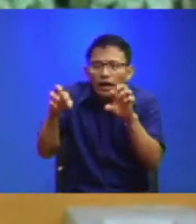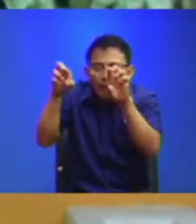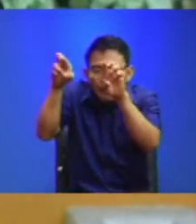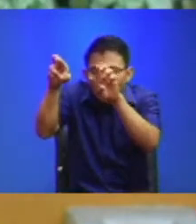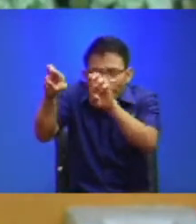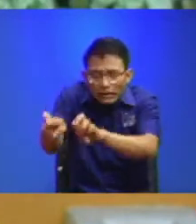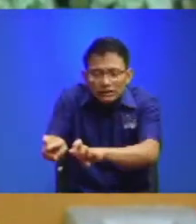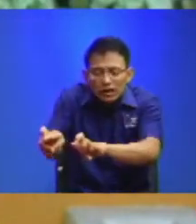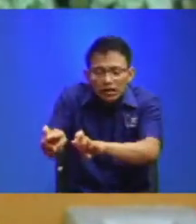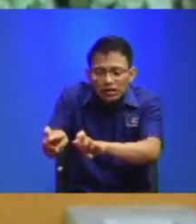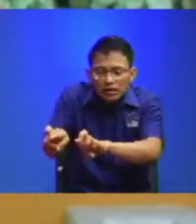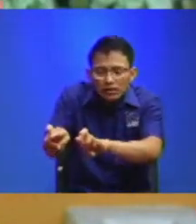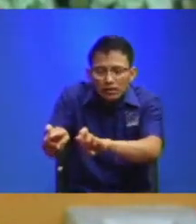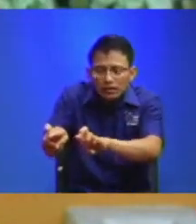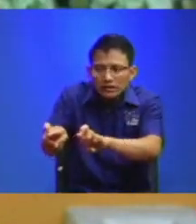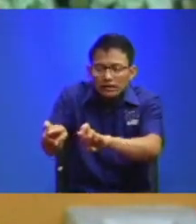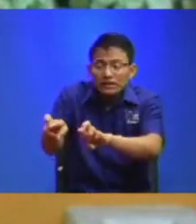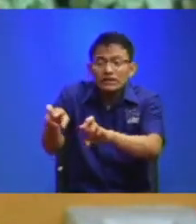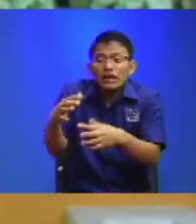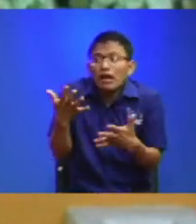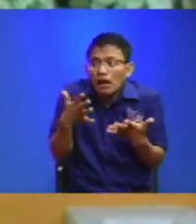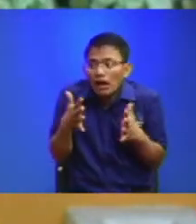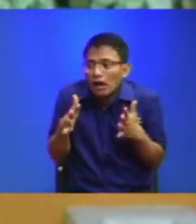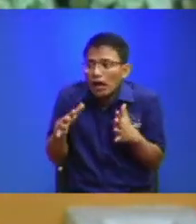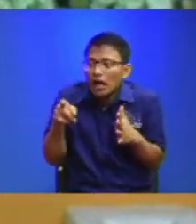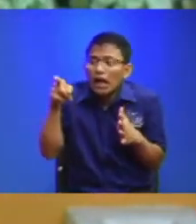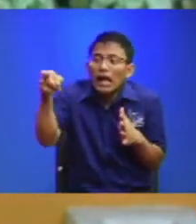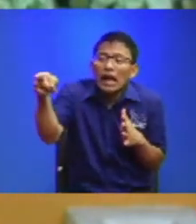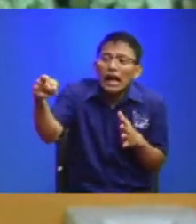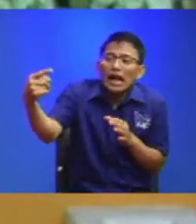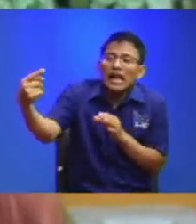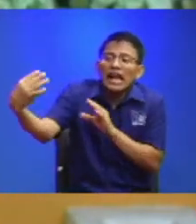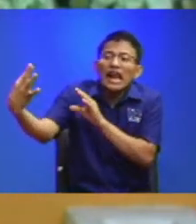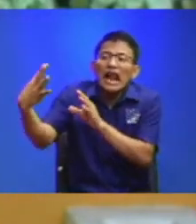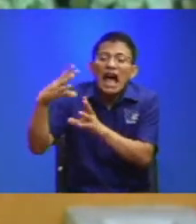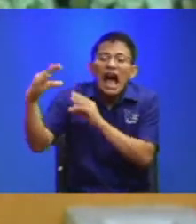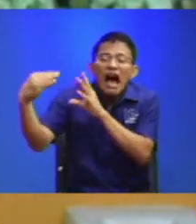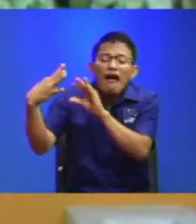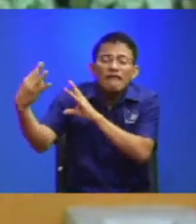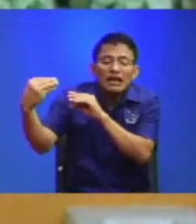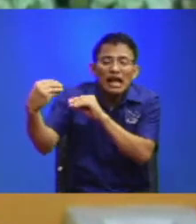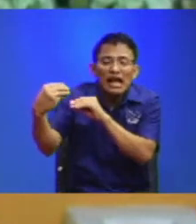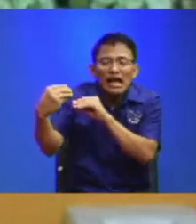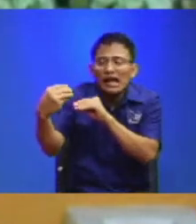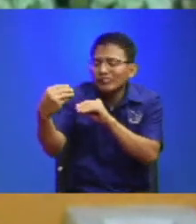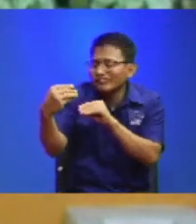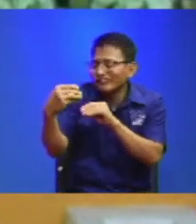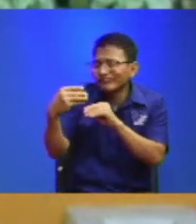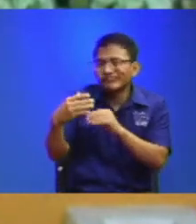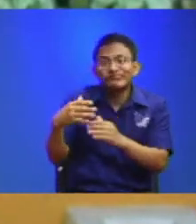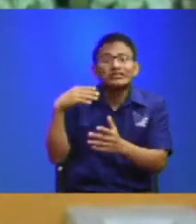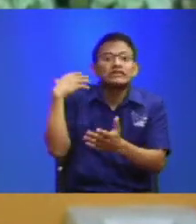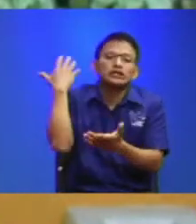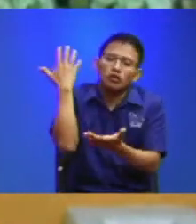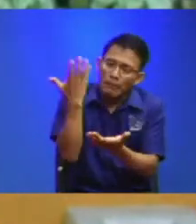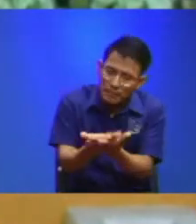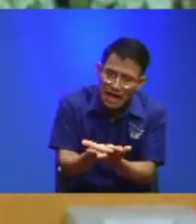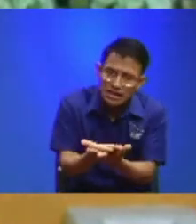teme lo que pueda decir el hombre, teme lo que pueda decir el humano, eso es piedra de tropiezo para